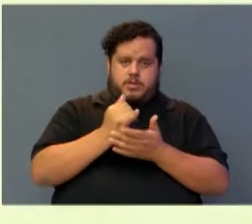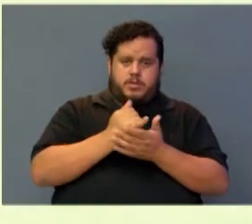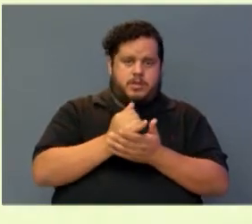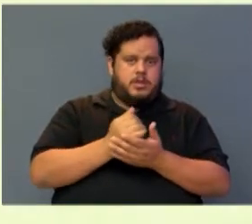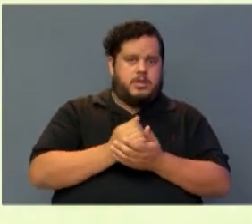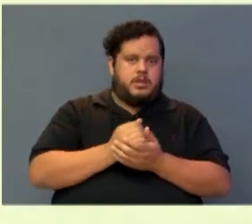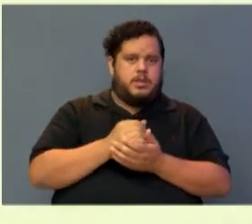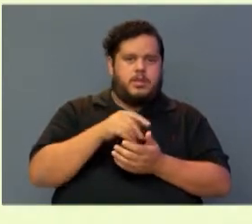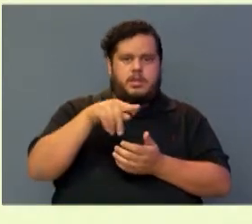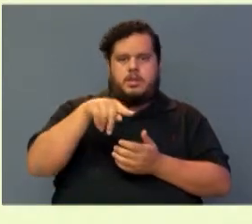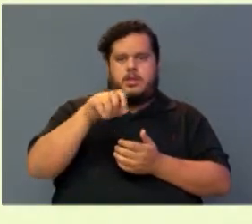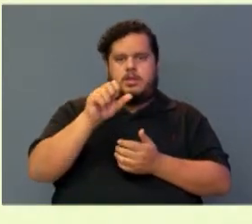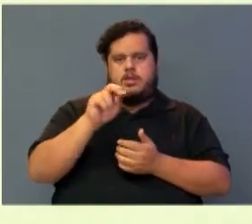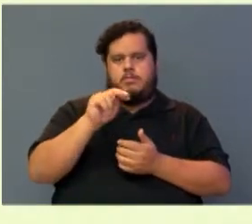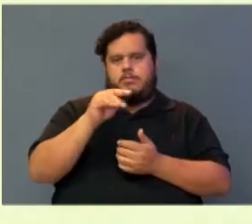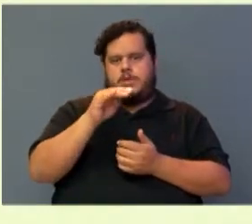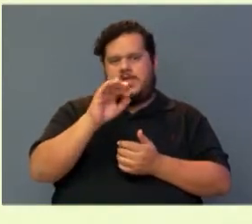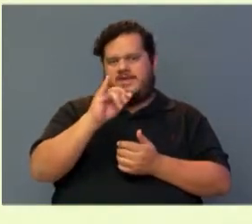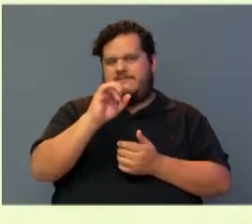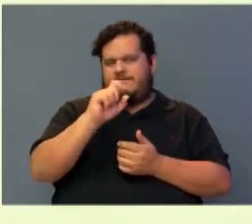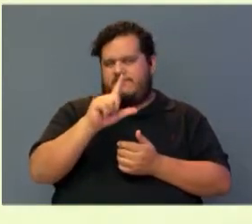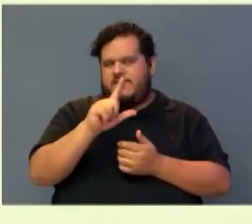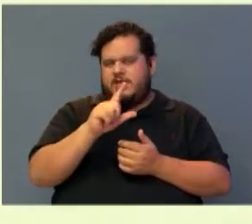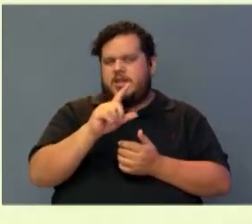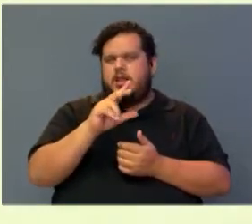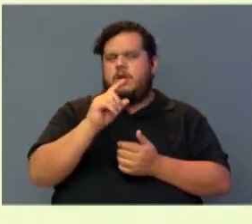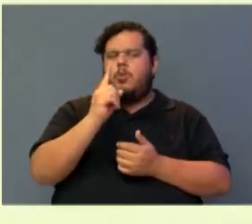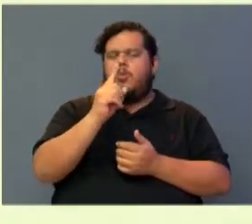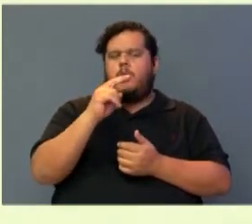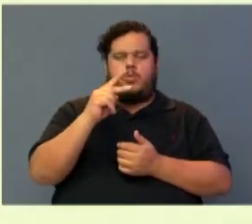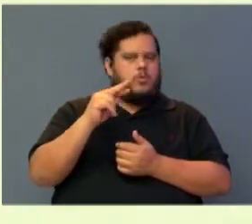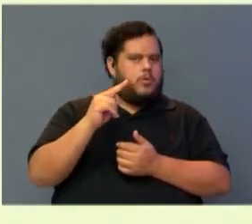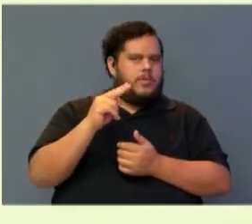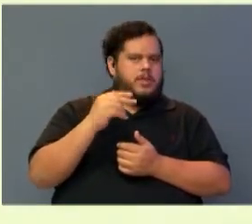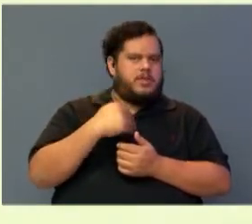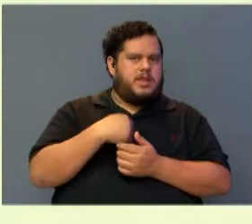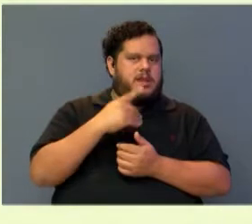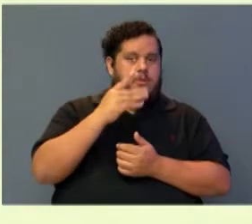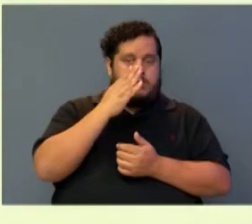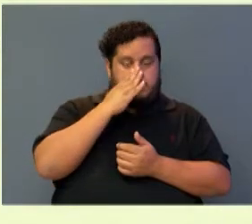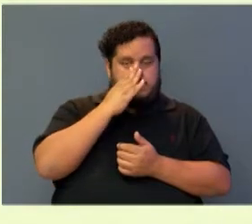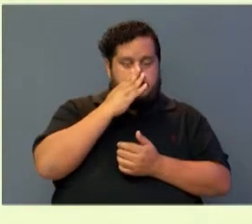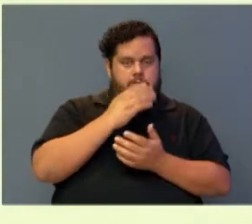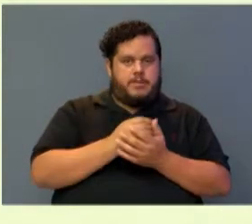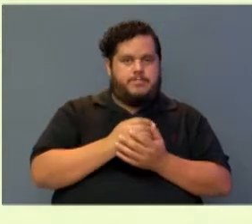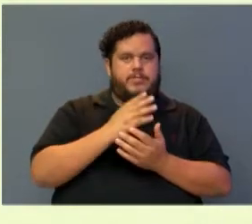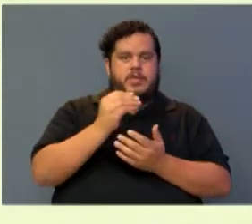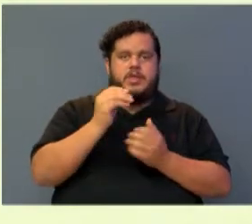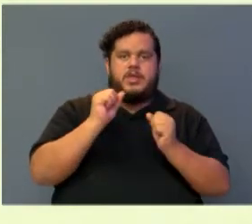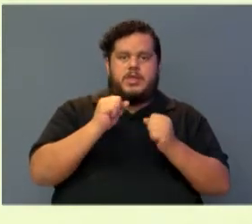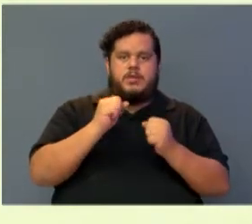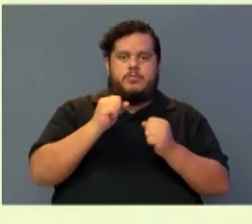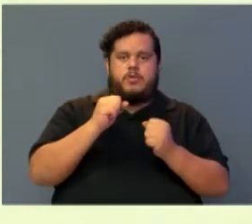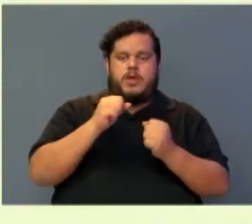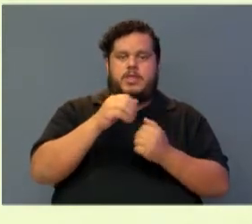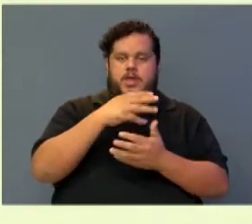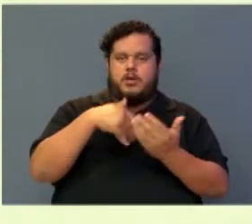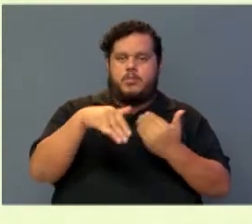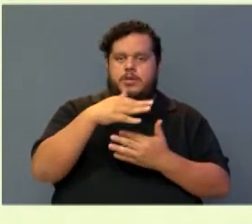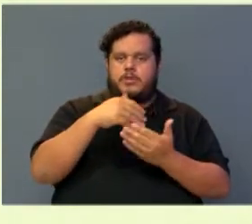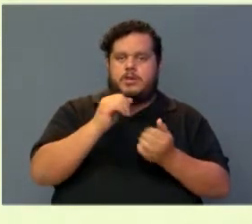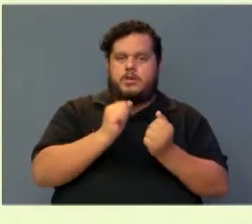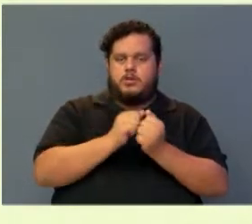llamaba pénfigo vulgar. Después me enteré que un compañero tiene una mamá y puede convivir con ella. Entonces nosotros en un